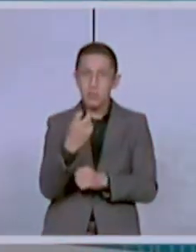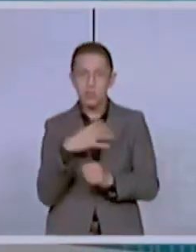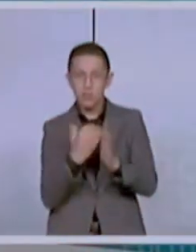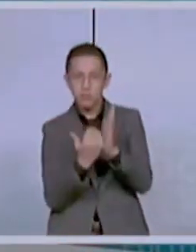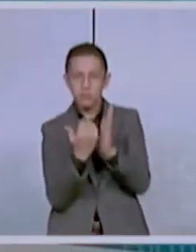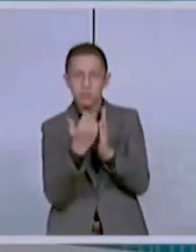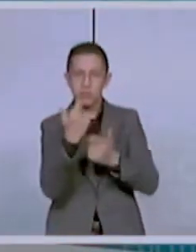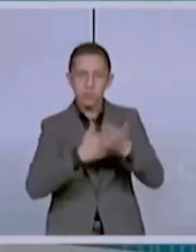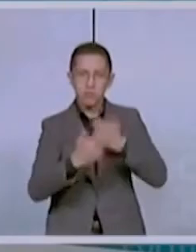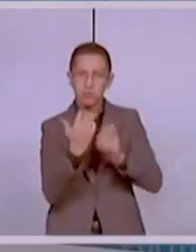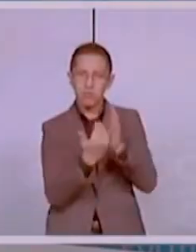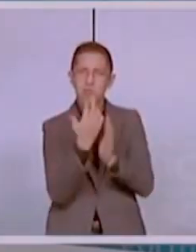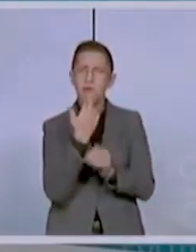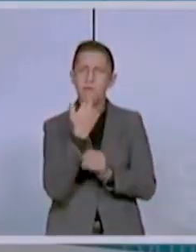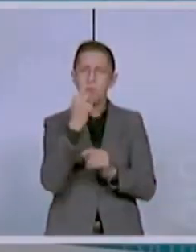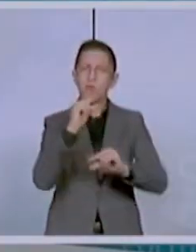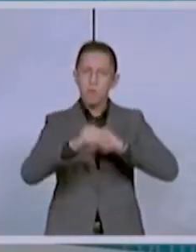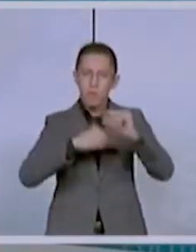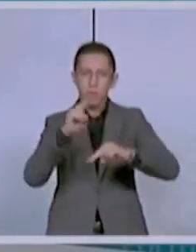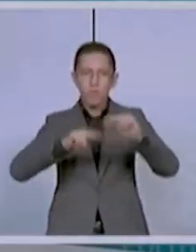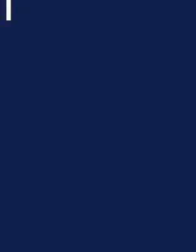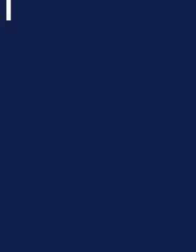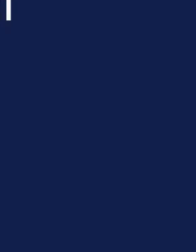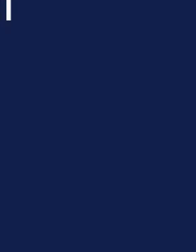Las noticias en Luces del Siglo.